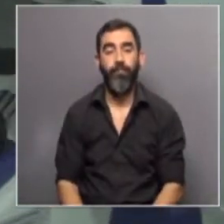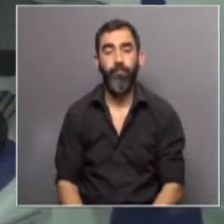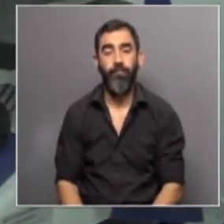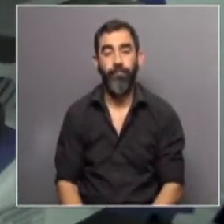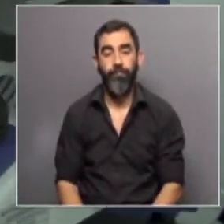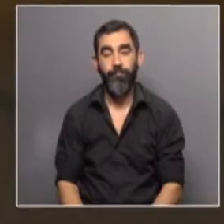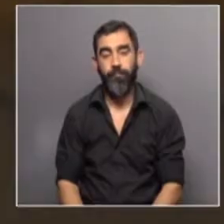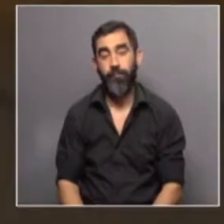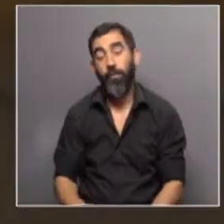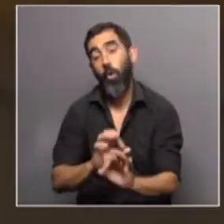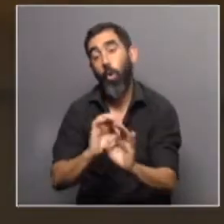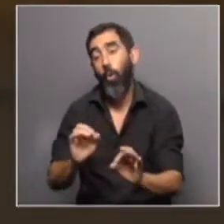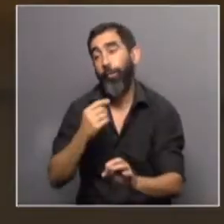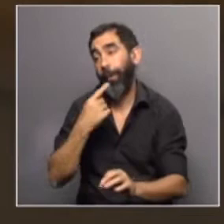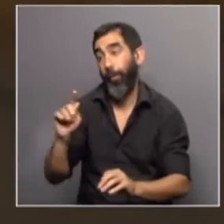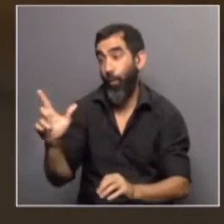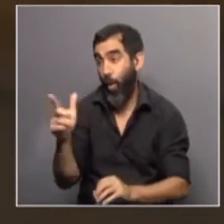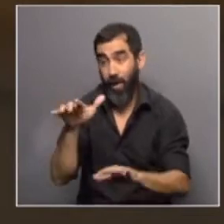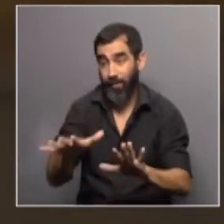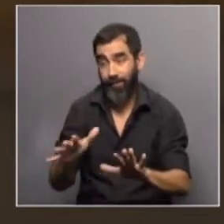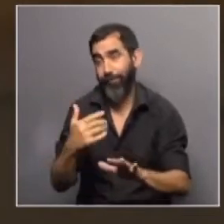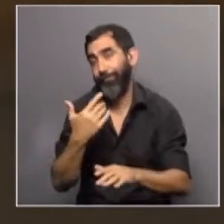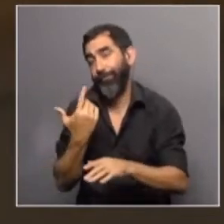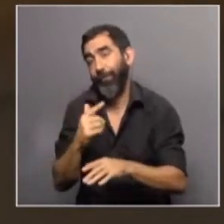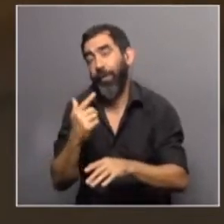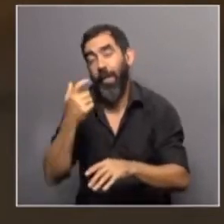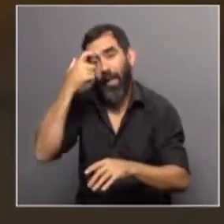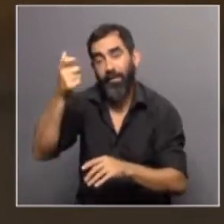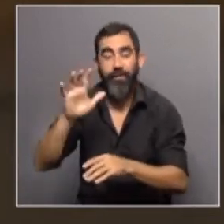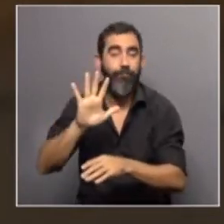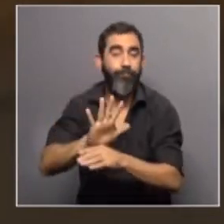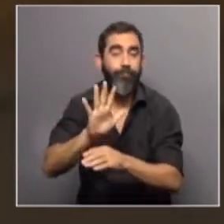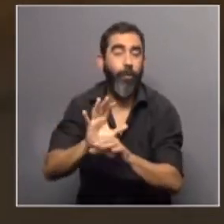de otra forma la ciencia uno lo ve como, digamos,